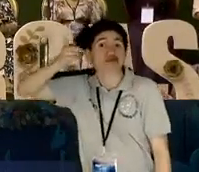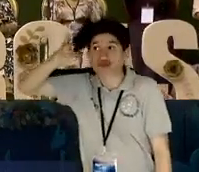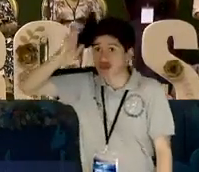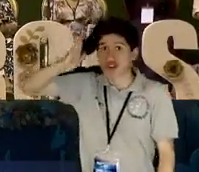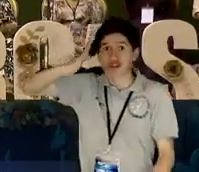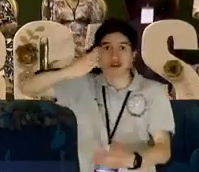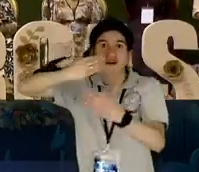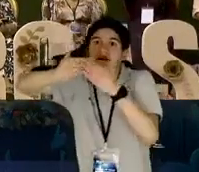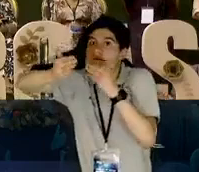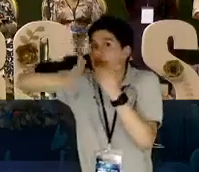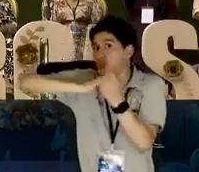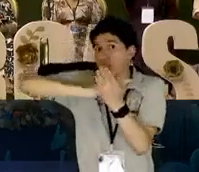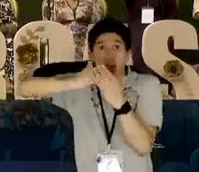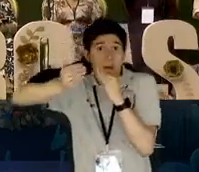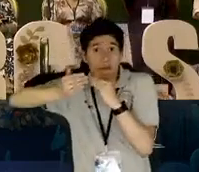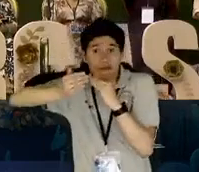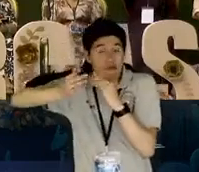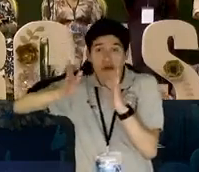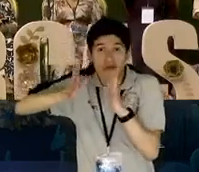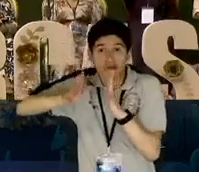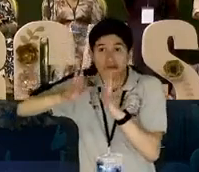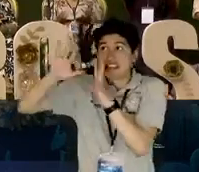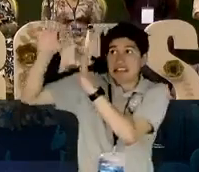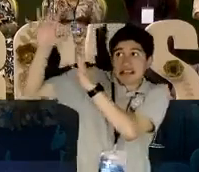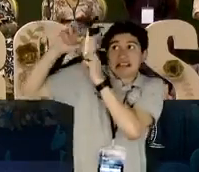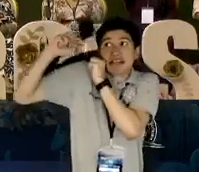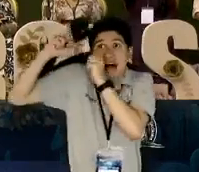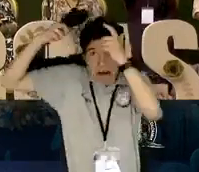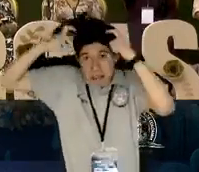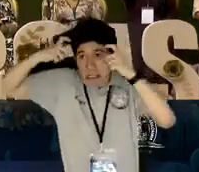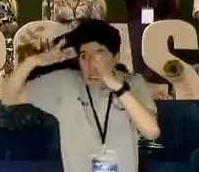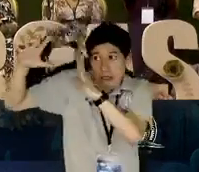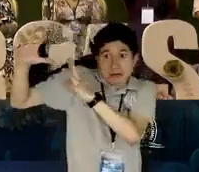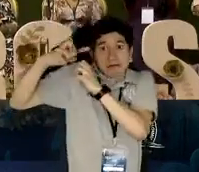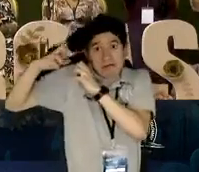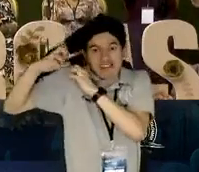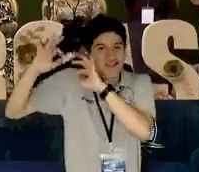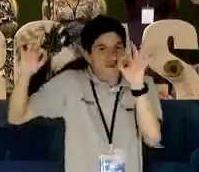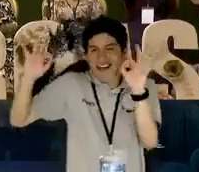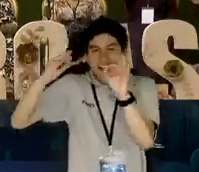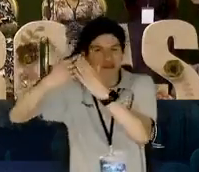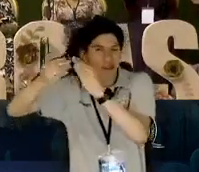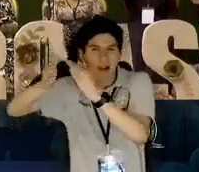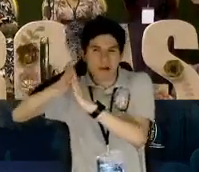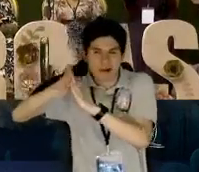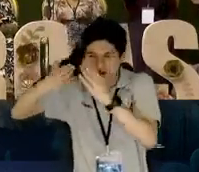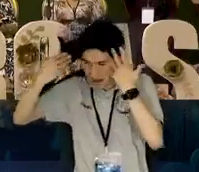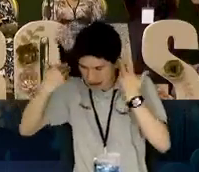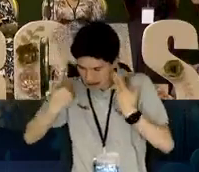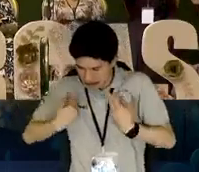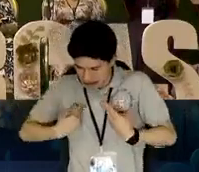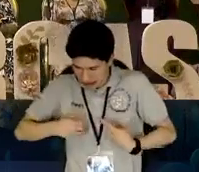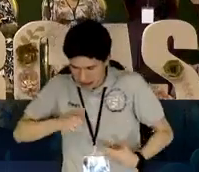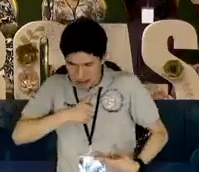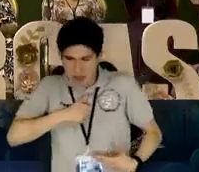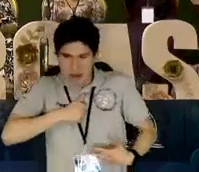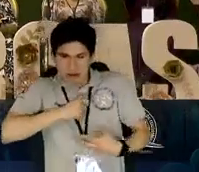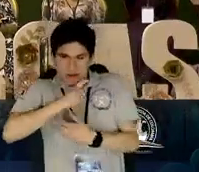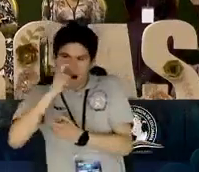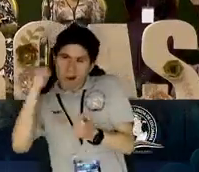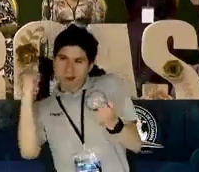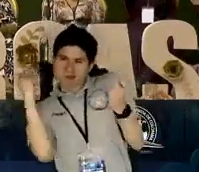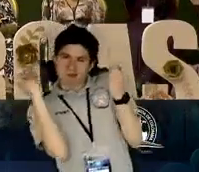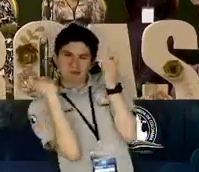el ser igual a Dios como cosa que aferrarse, sino que se despojó a sí mismo,